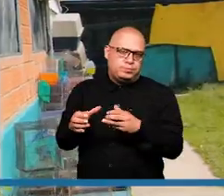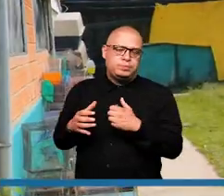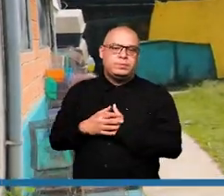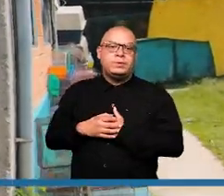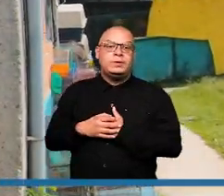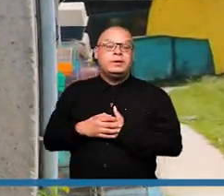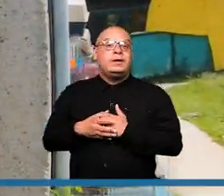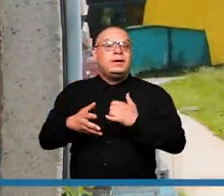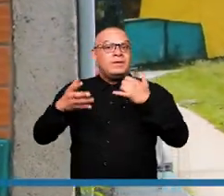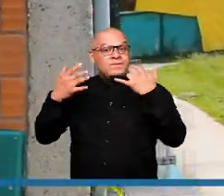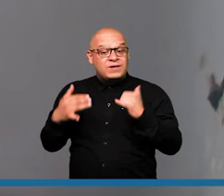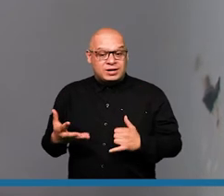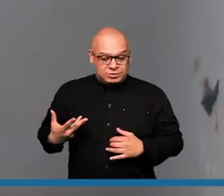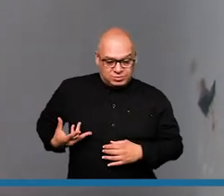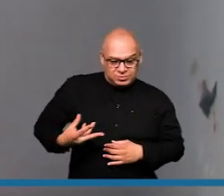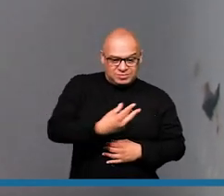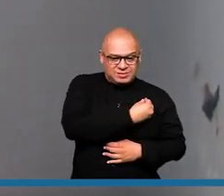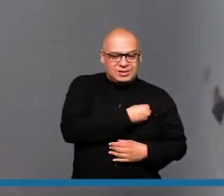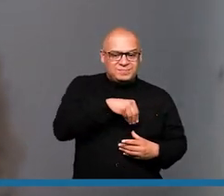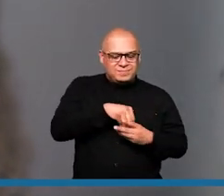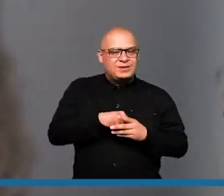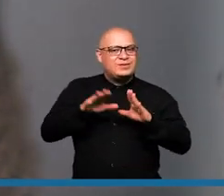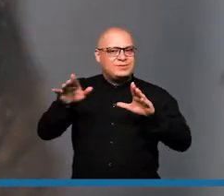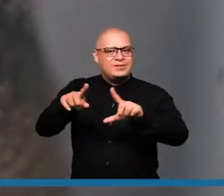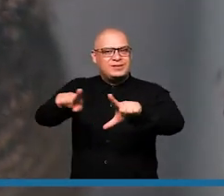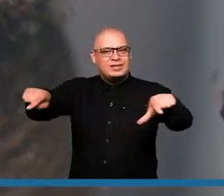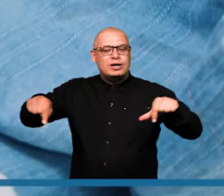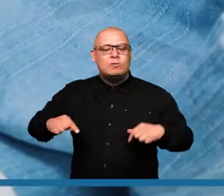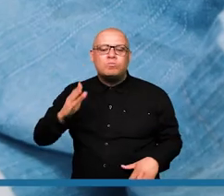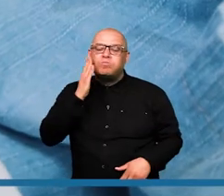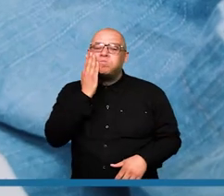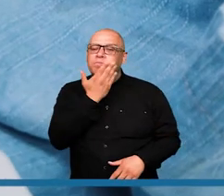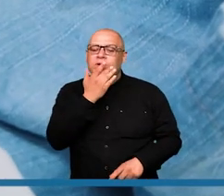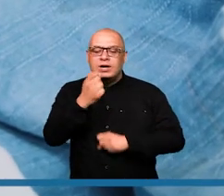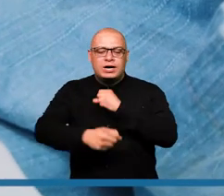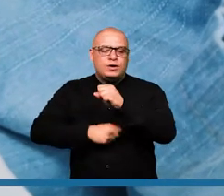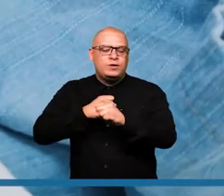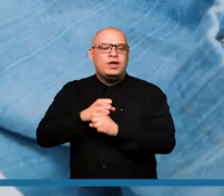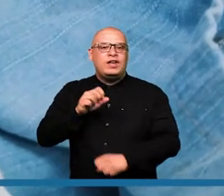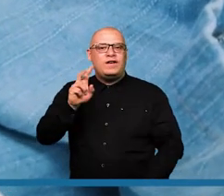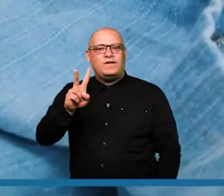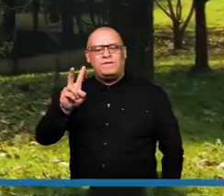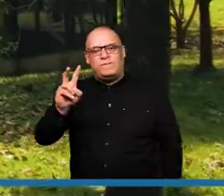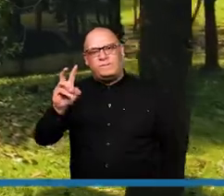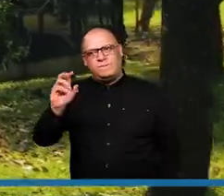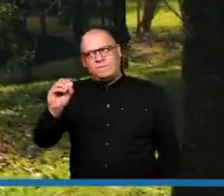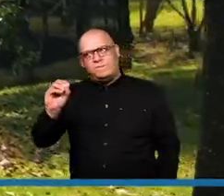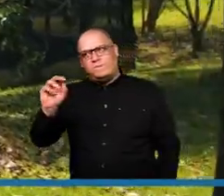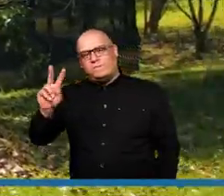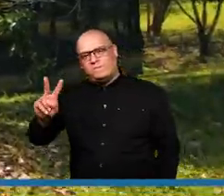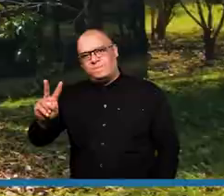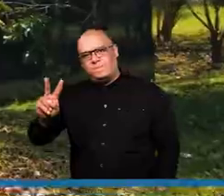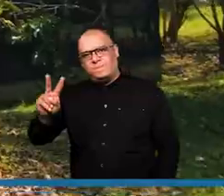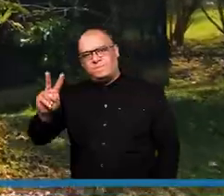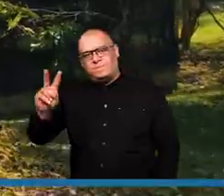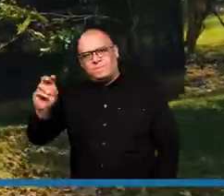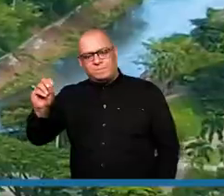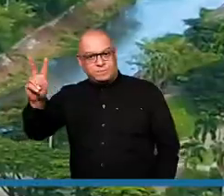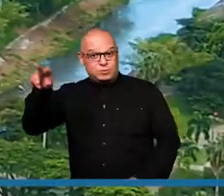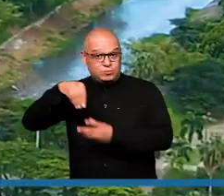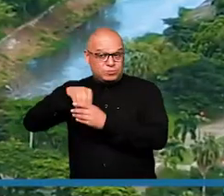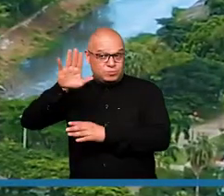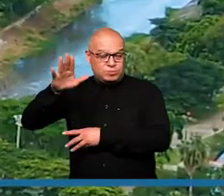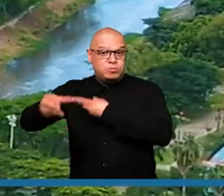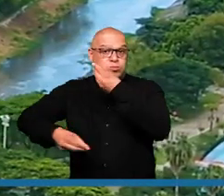en el año 2002 y así sucesivamente hasta el día de hoy, en el cual es uno de los centros de atención y valoración de fauna silvestre que ya vamos a